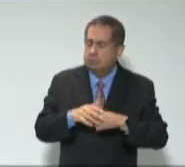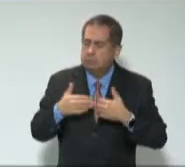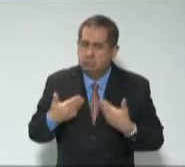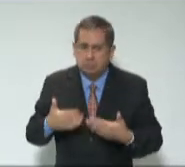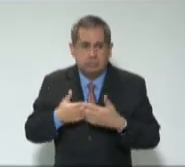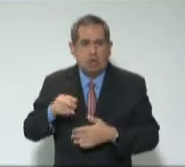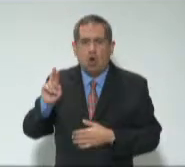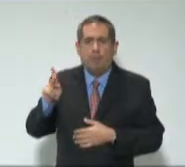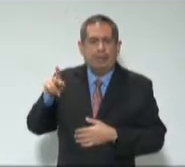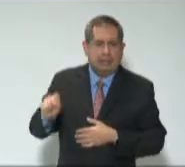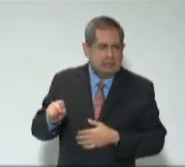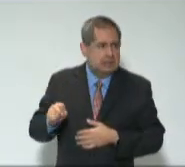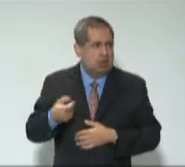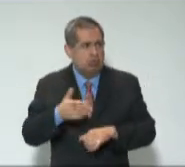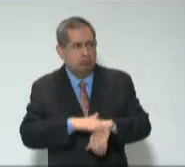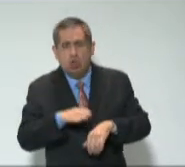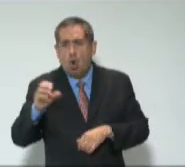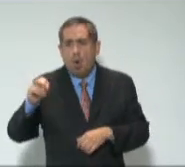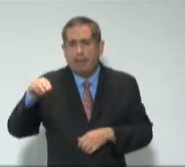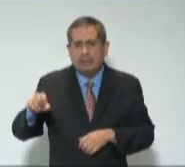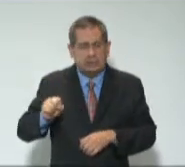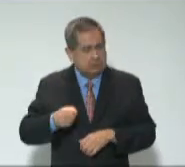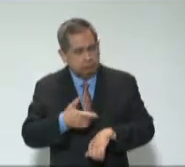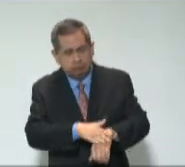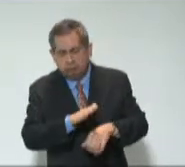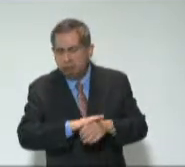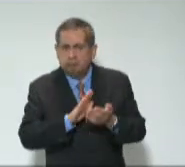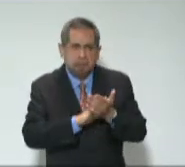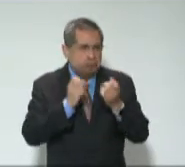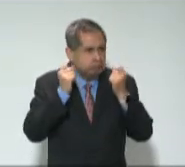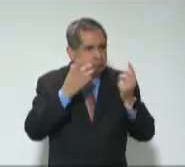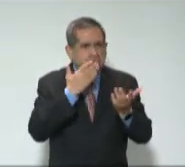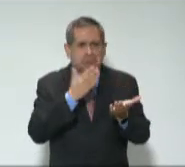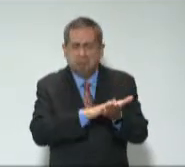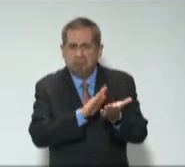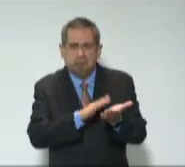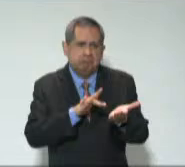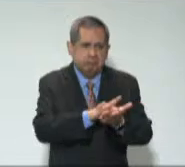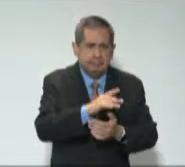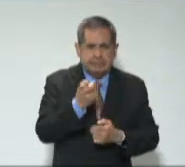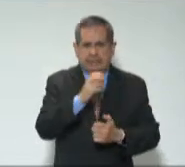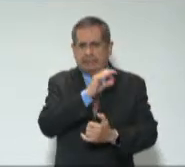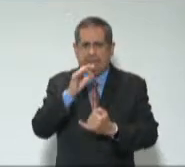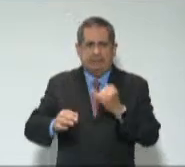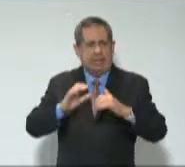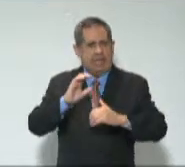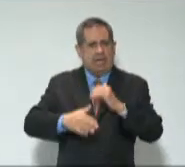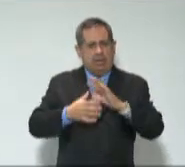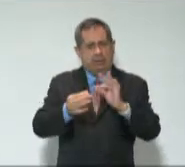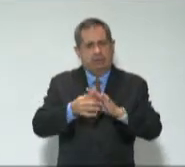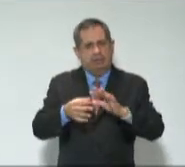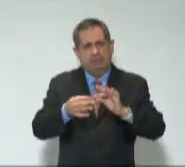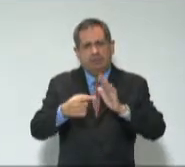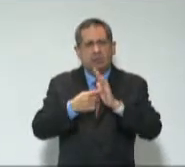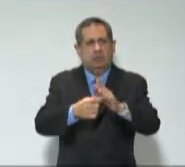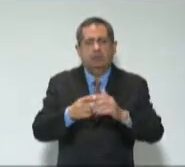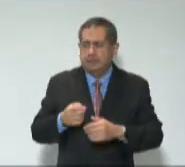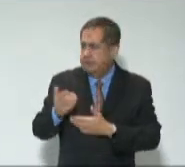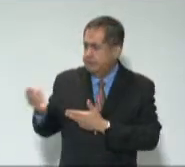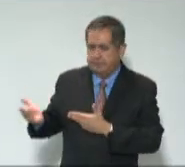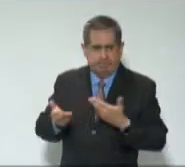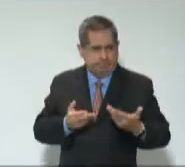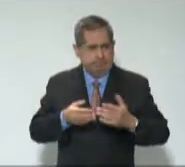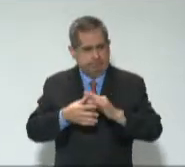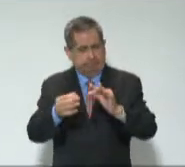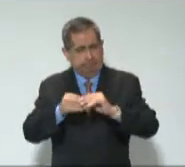desde Ops OMS eh valoramos Y por supuesto apoyamos y con esto termino eh comisionada Y